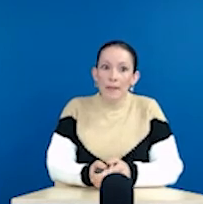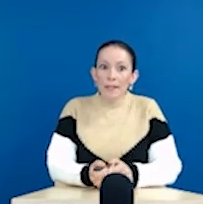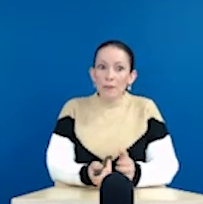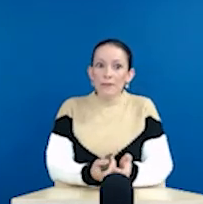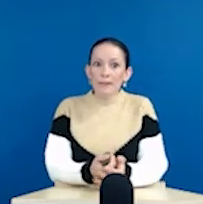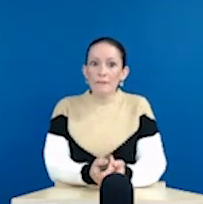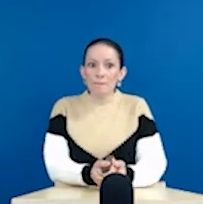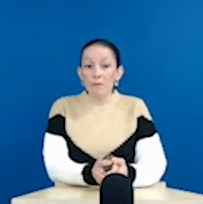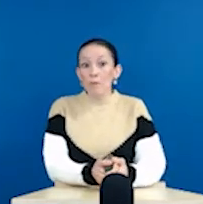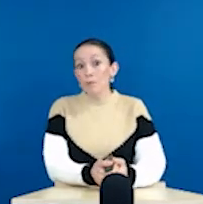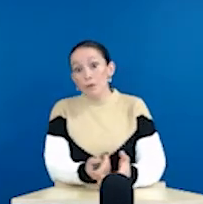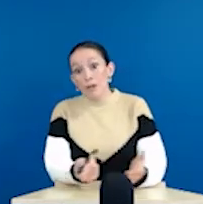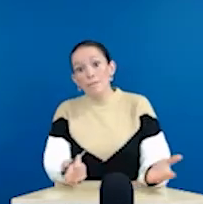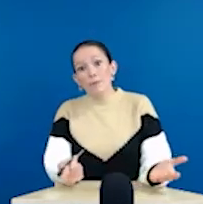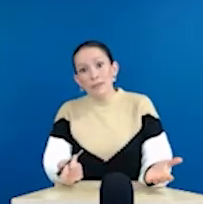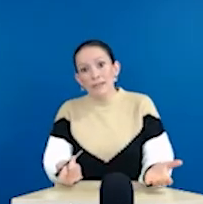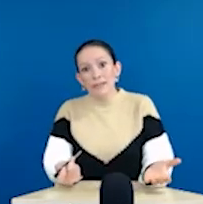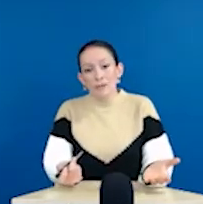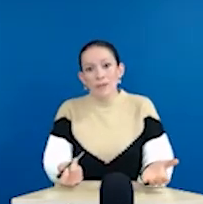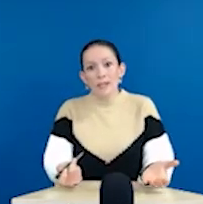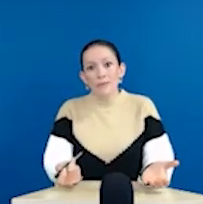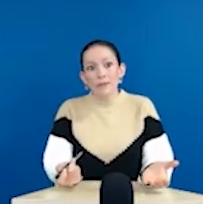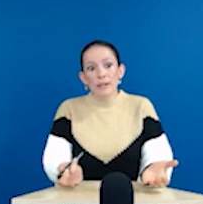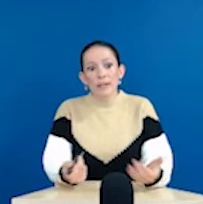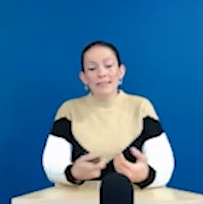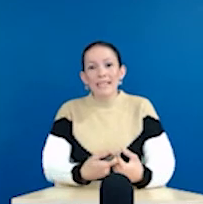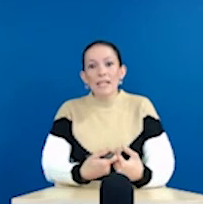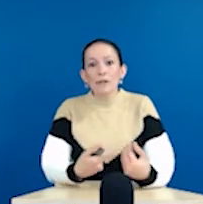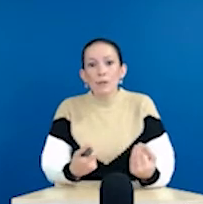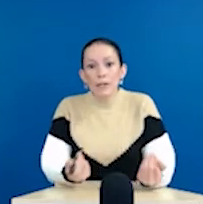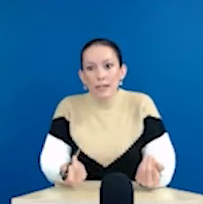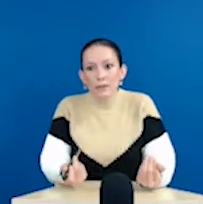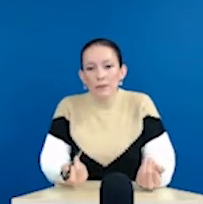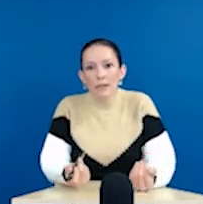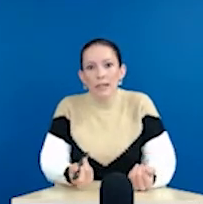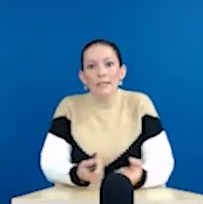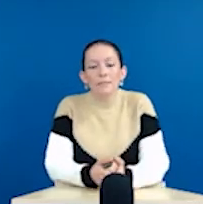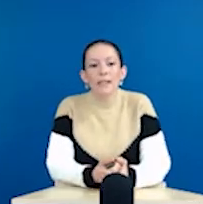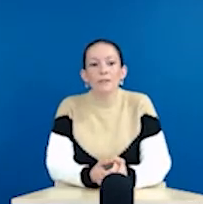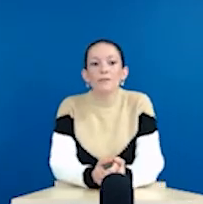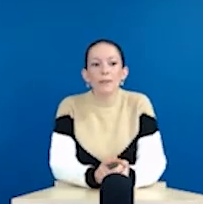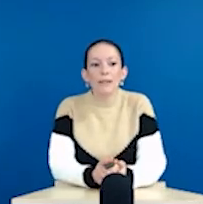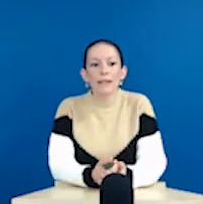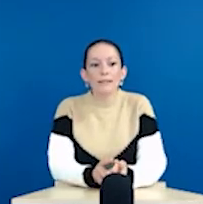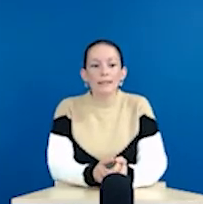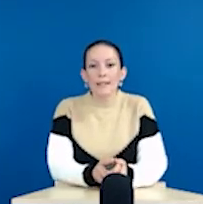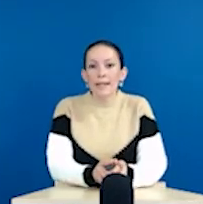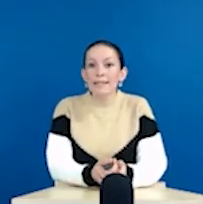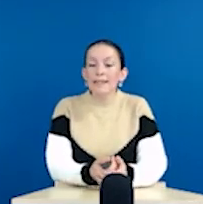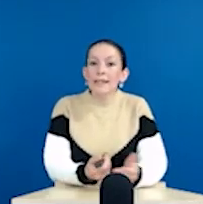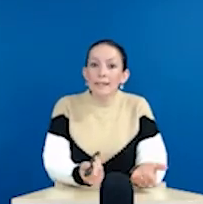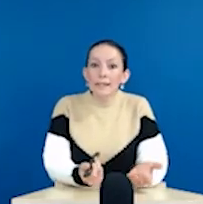pacientes. Entonces, un rol importante del auxiliar de enfermería es incluir a esos familiares para que esos